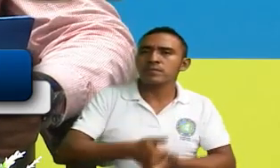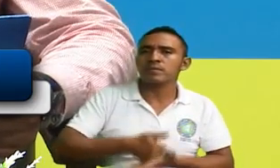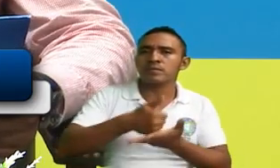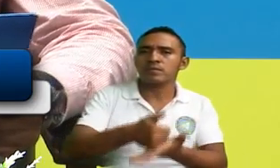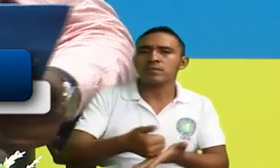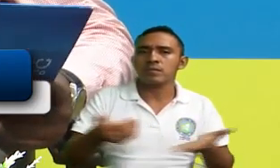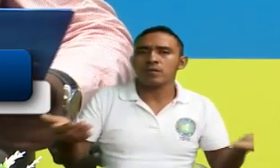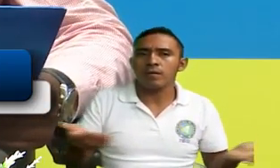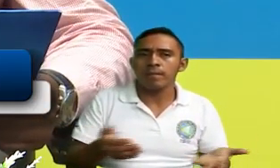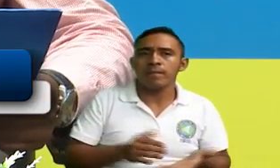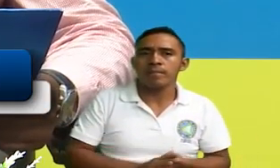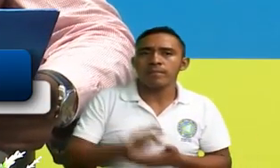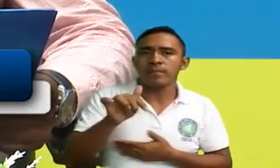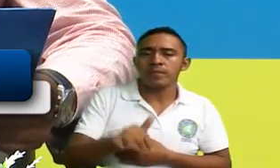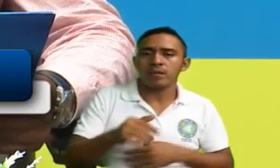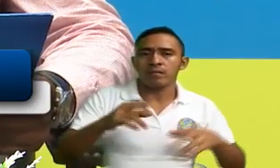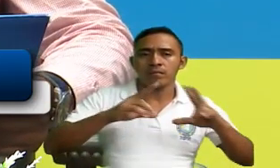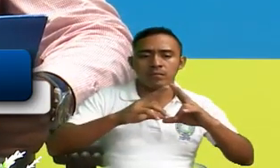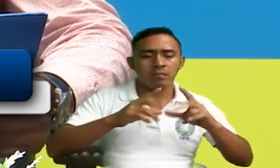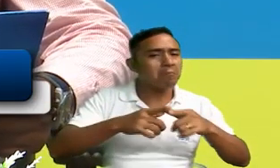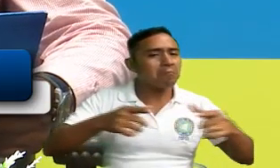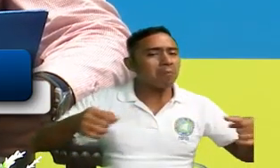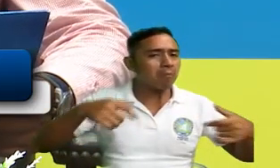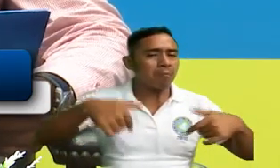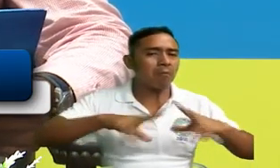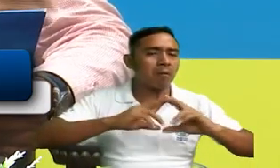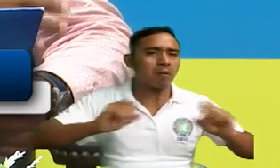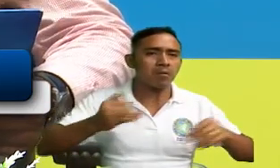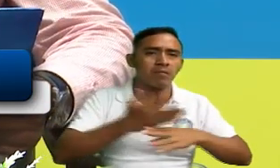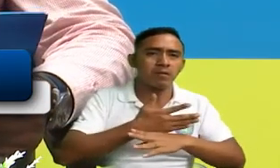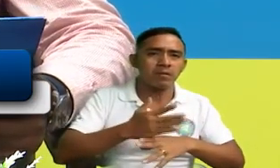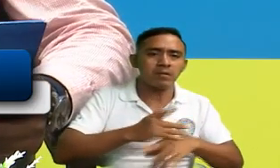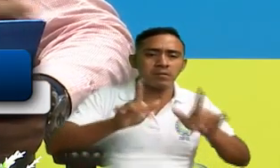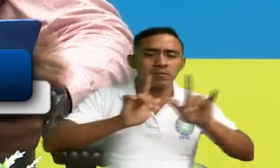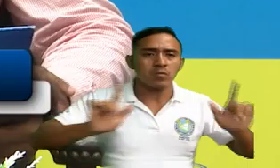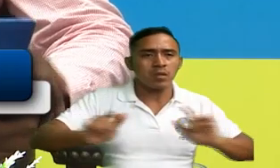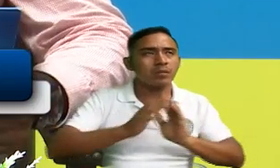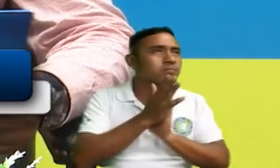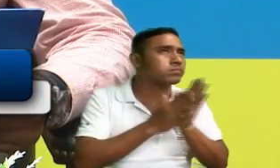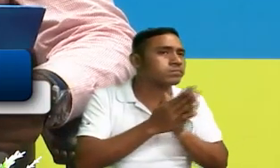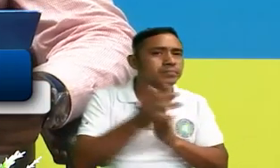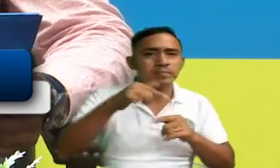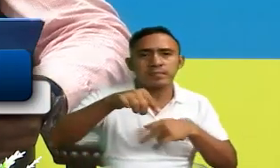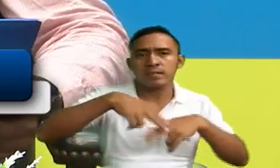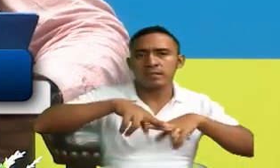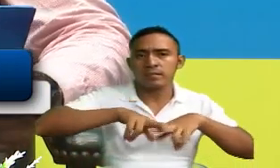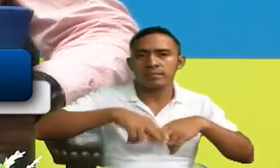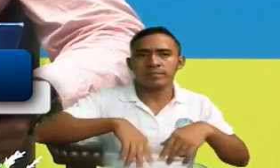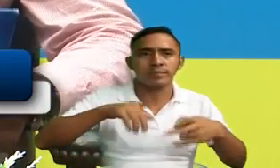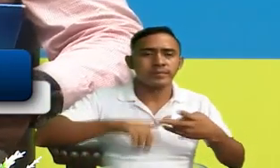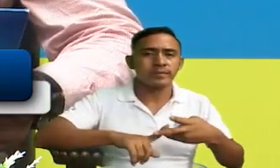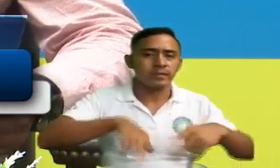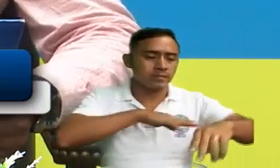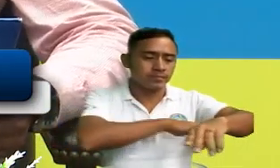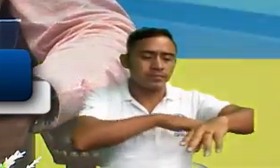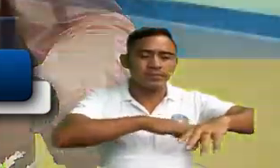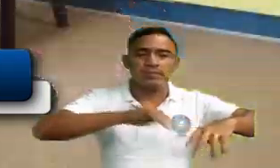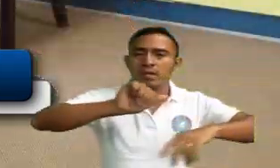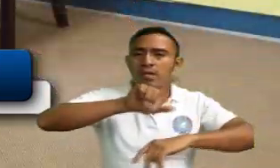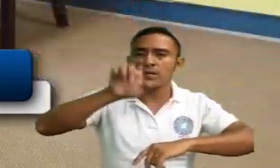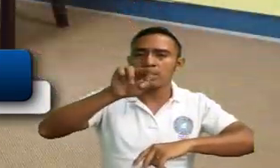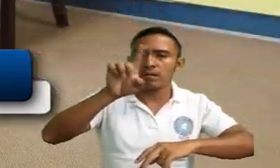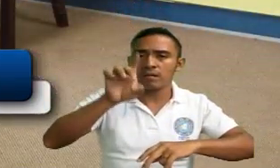también? Ahora en nuestro país, en Managua, tenemos diferentes sitios de recreación. Está el parque, está el Puerto Salvador Allende,